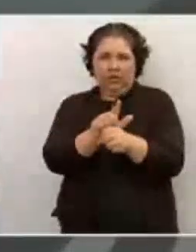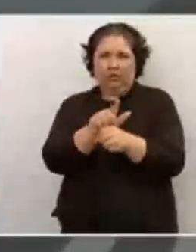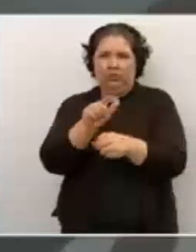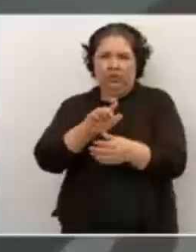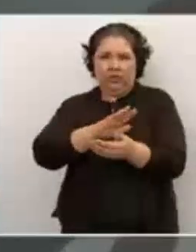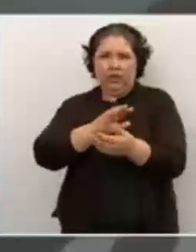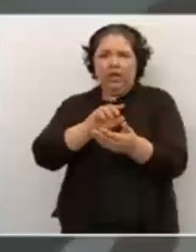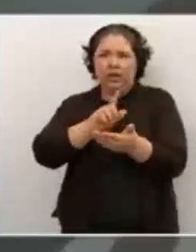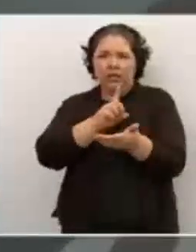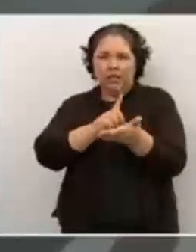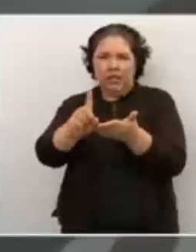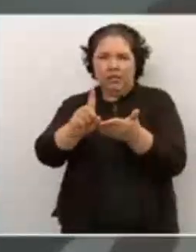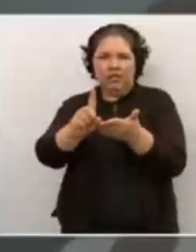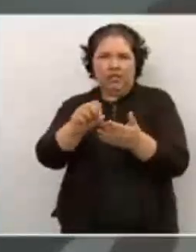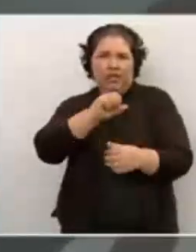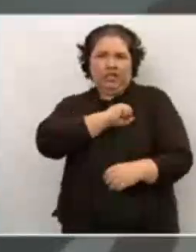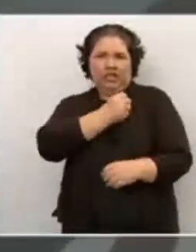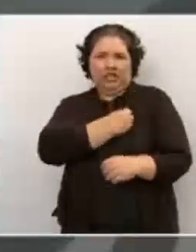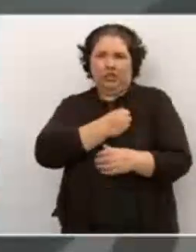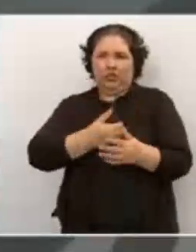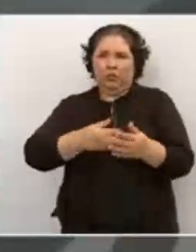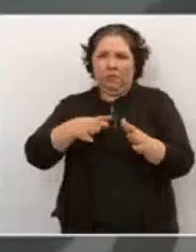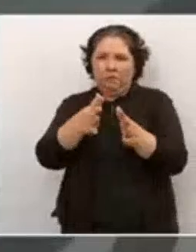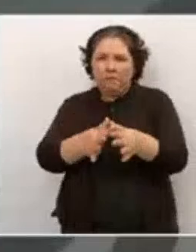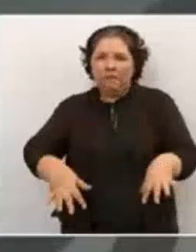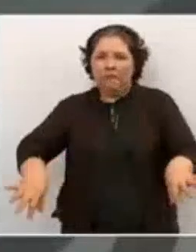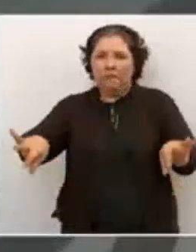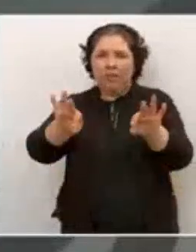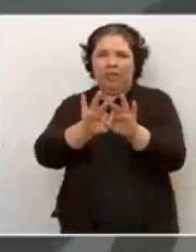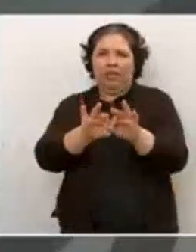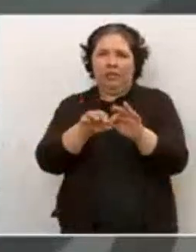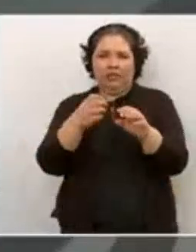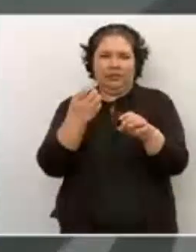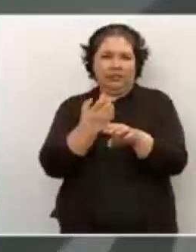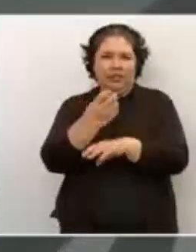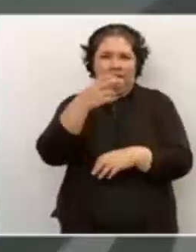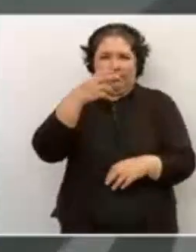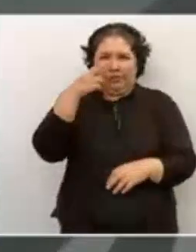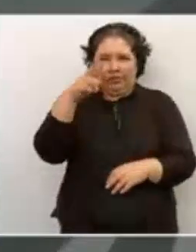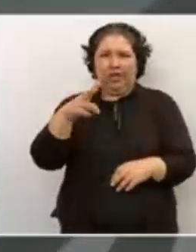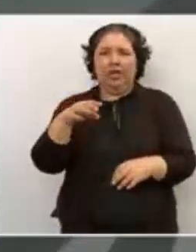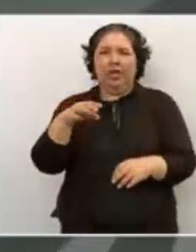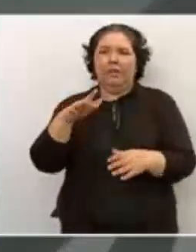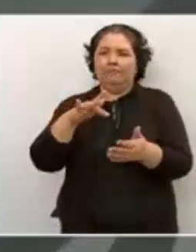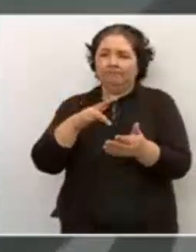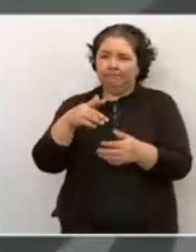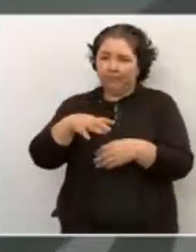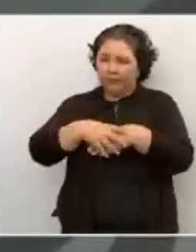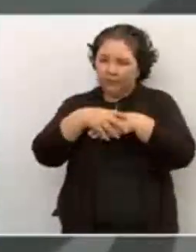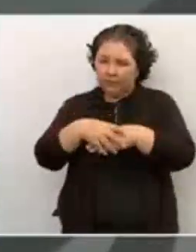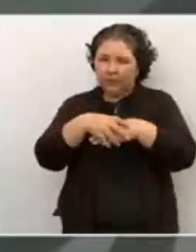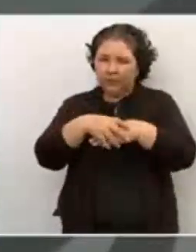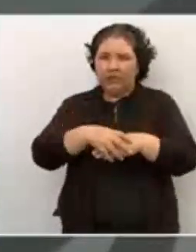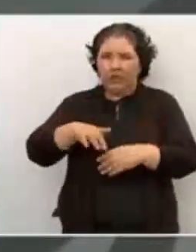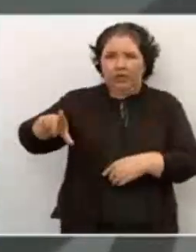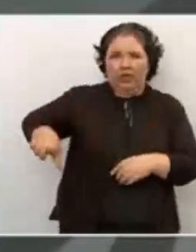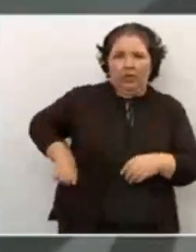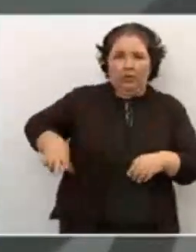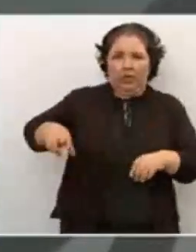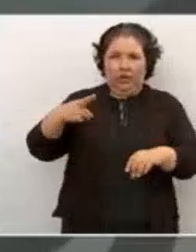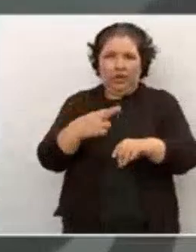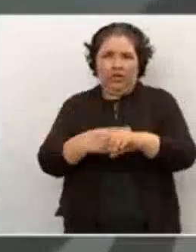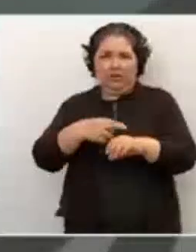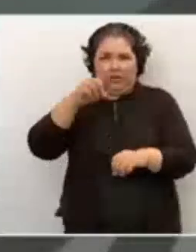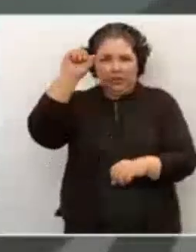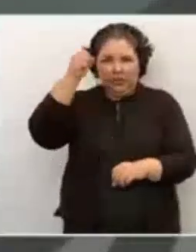una prioridad del Estado. Saludo con especial afecto al doctor Rubén Rocha Moya, gobernador del Estado de